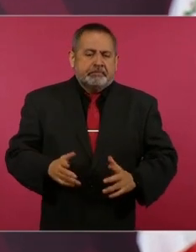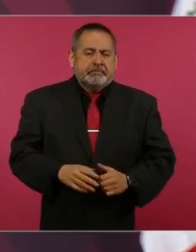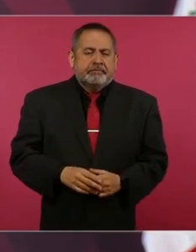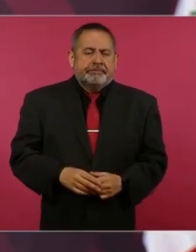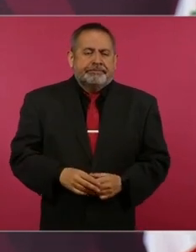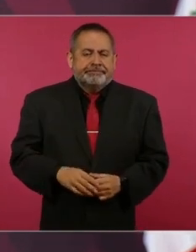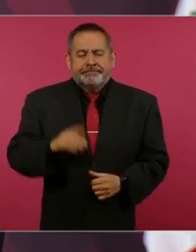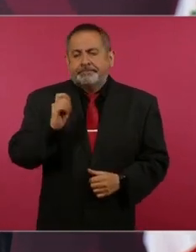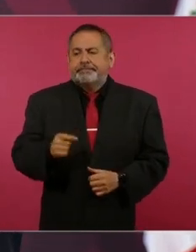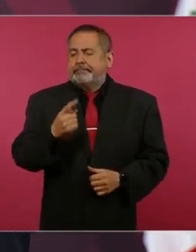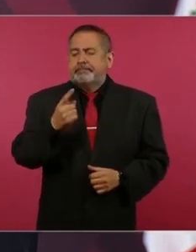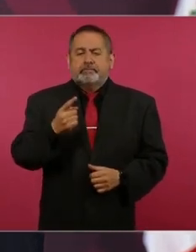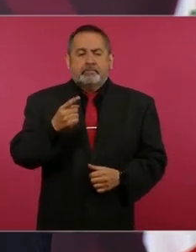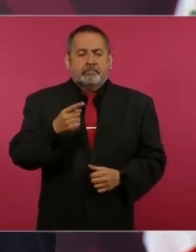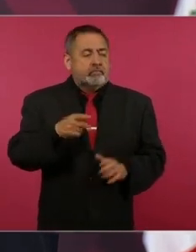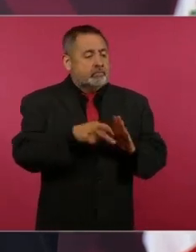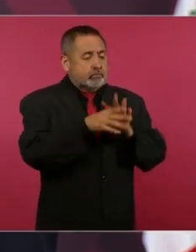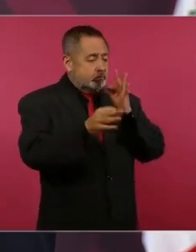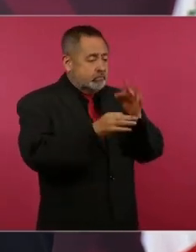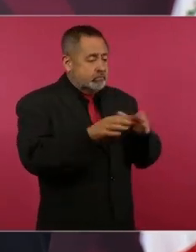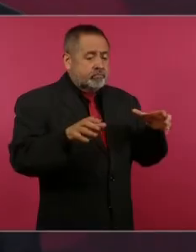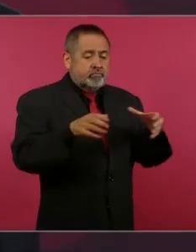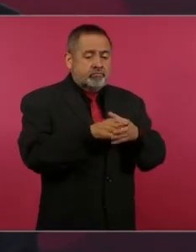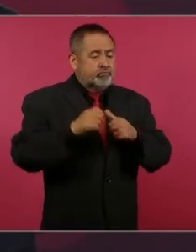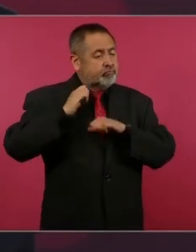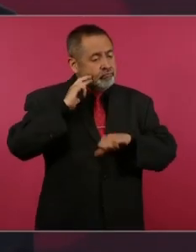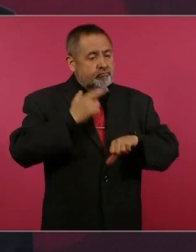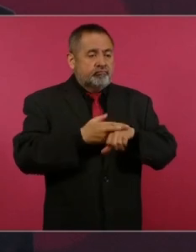asunto ya de los medios convencionales,